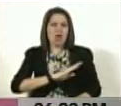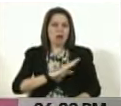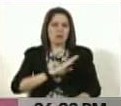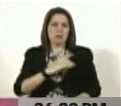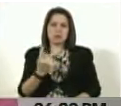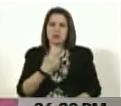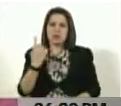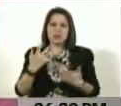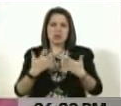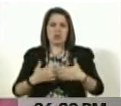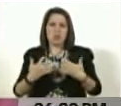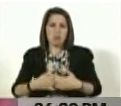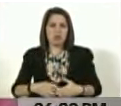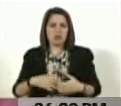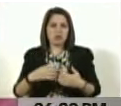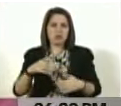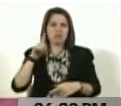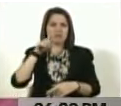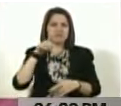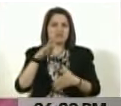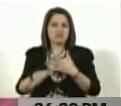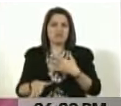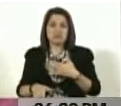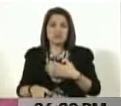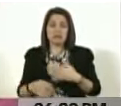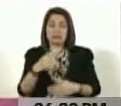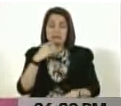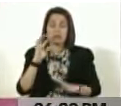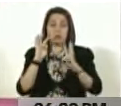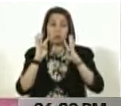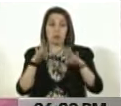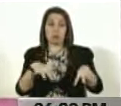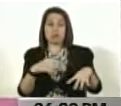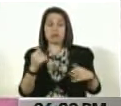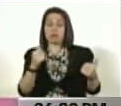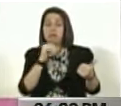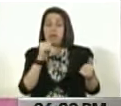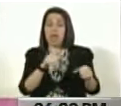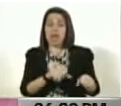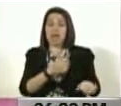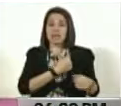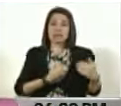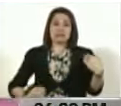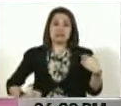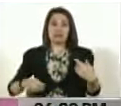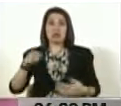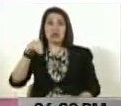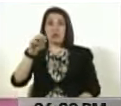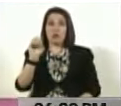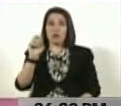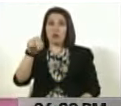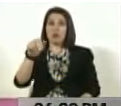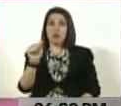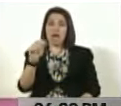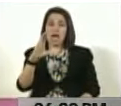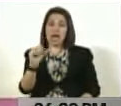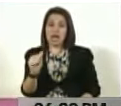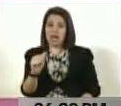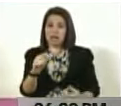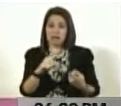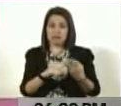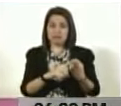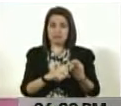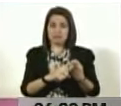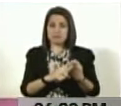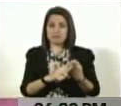4 transnacionales. Y si te digo la calaña de esas 4 transnacionales, bueno, nos caemos para acá atrás. La Monaca, nada más, nada menos de los Grumman,